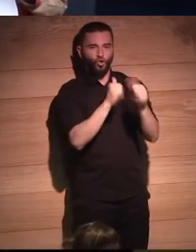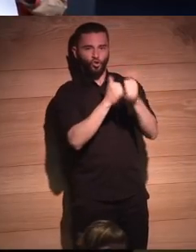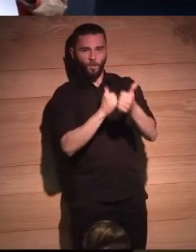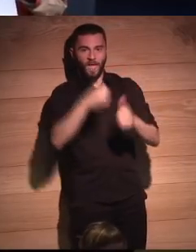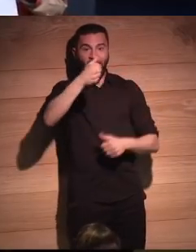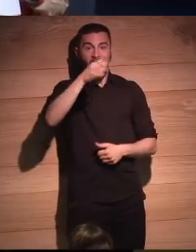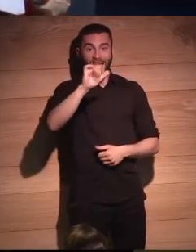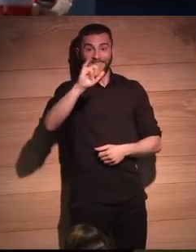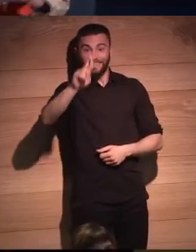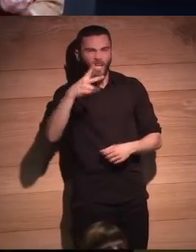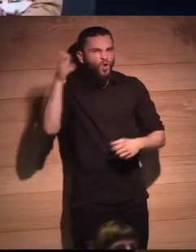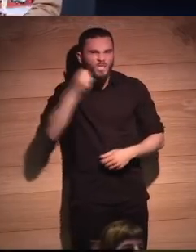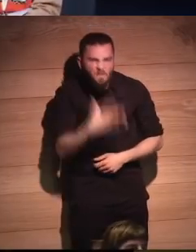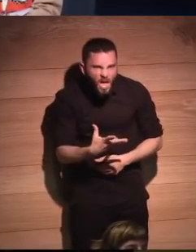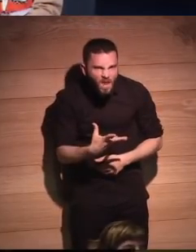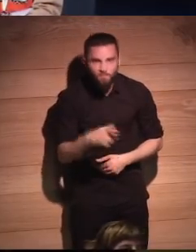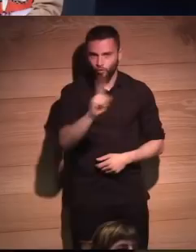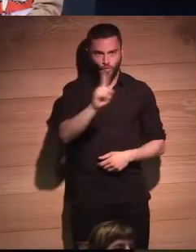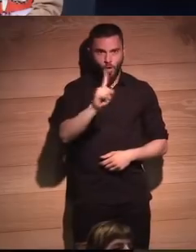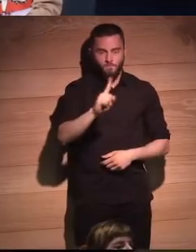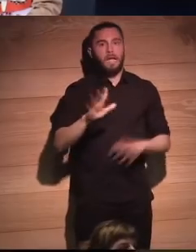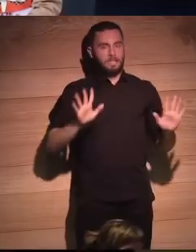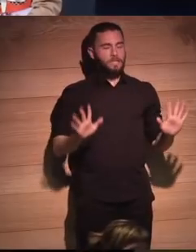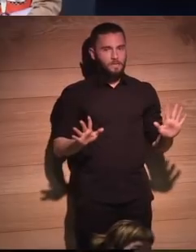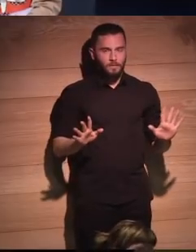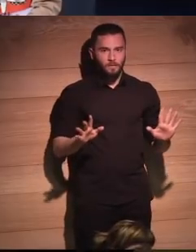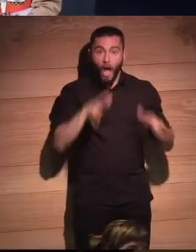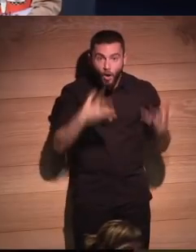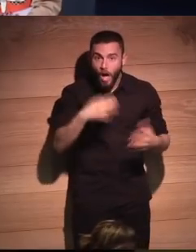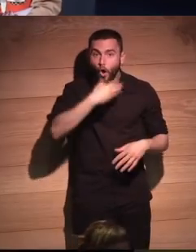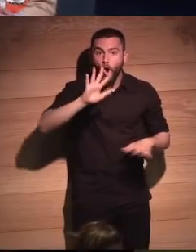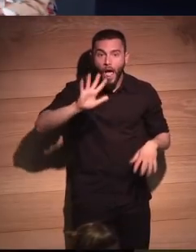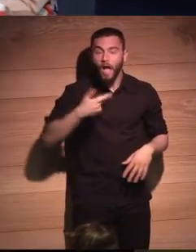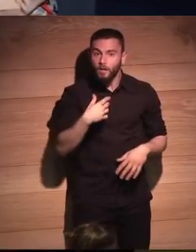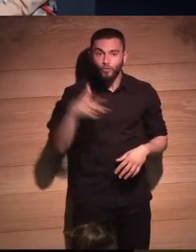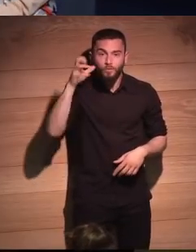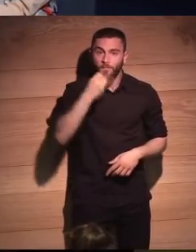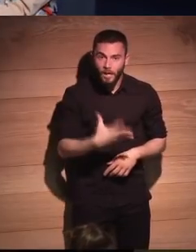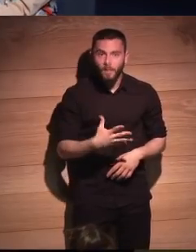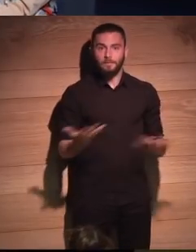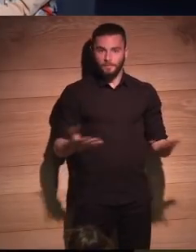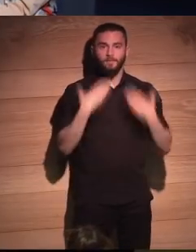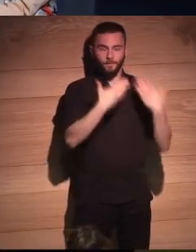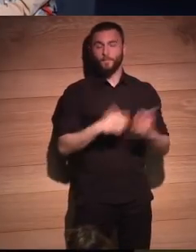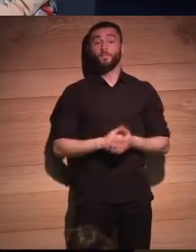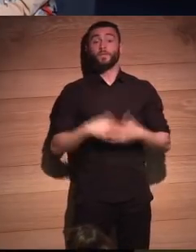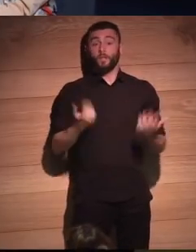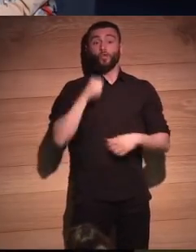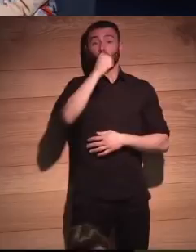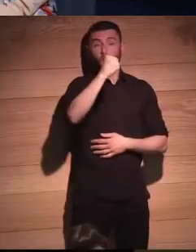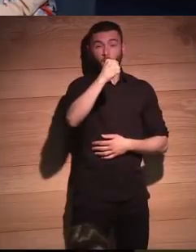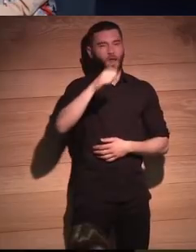No, vaya. Me estaba apareciendo. Vamos a ver. A ver, hola. Hola. ¿Ahora sí? Vale. Ok, Pues os gracias. decía eso, que Superman es el